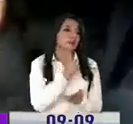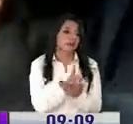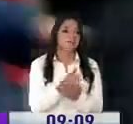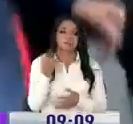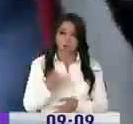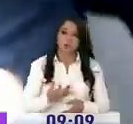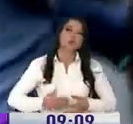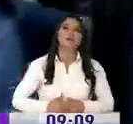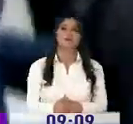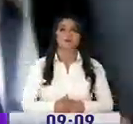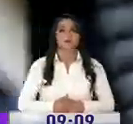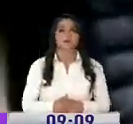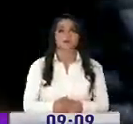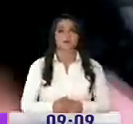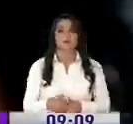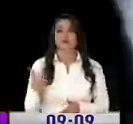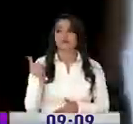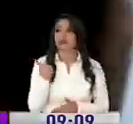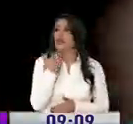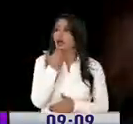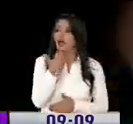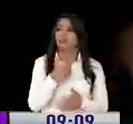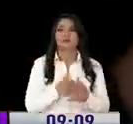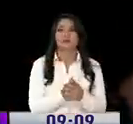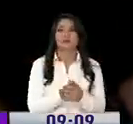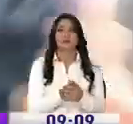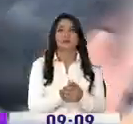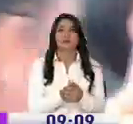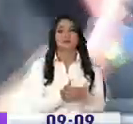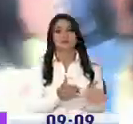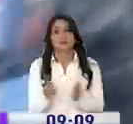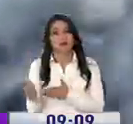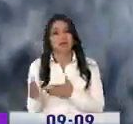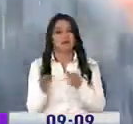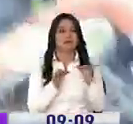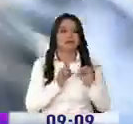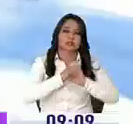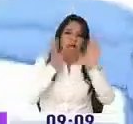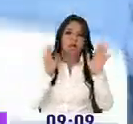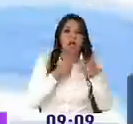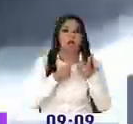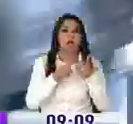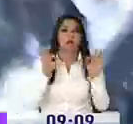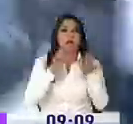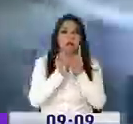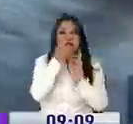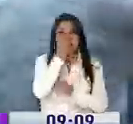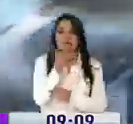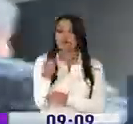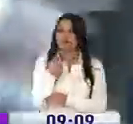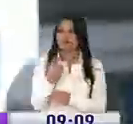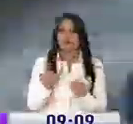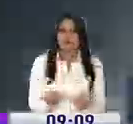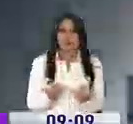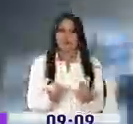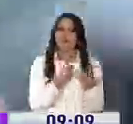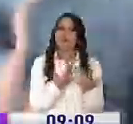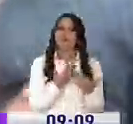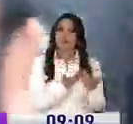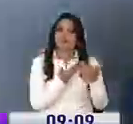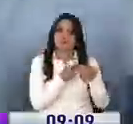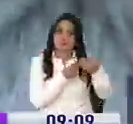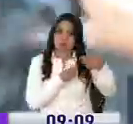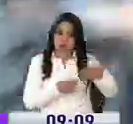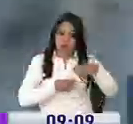recurso tiene todavía, doctora? Ampliación, aclaración, apelación, ustedes lo han dicho. Ahorita esperaremos